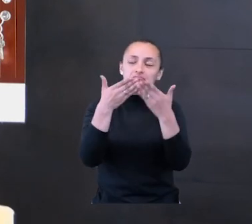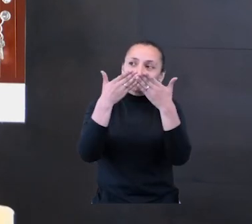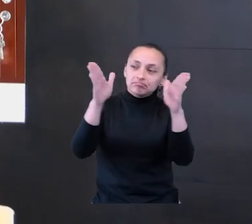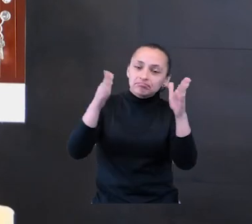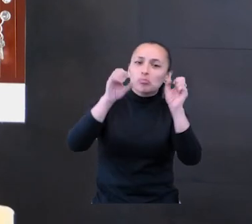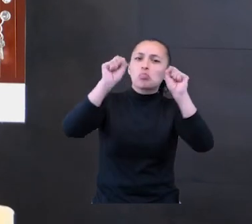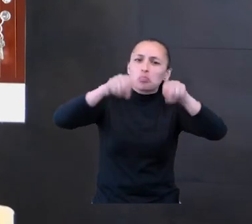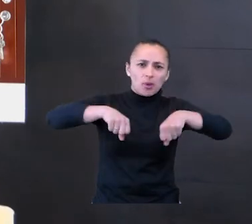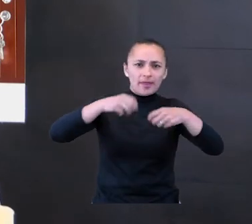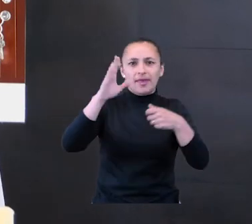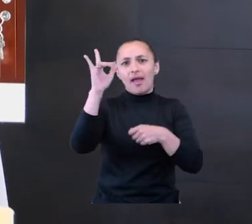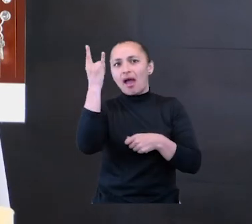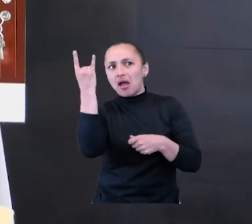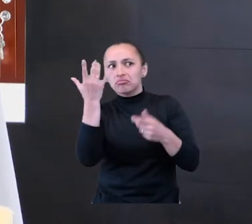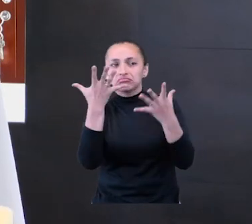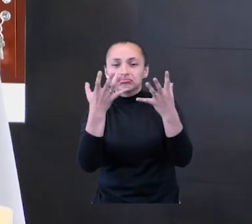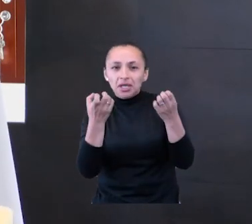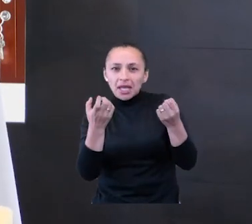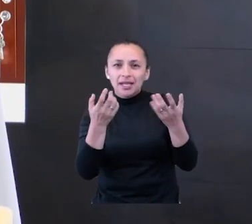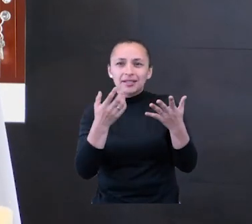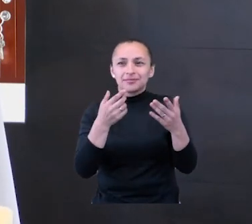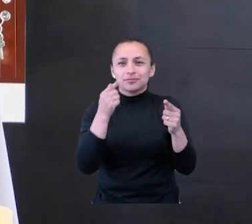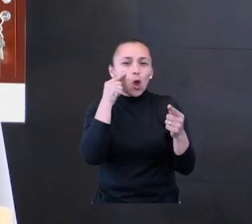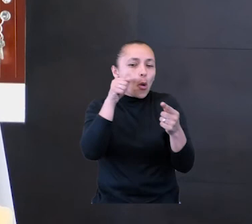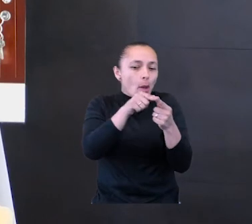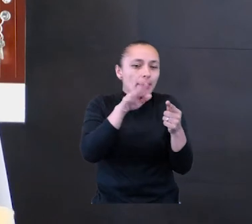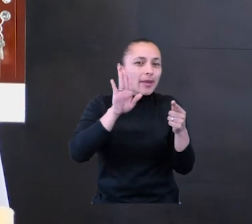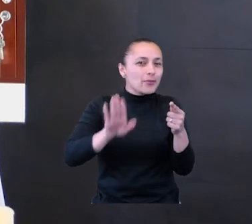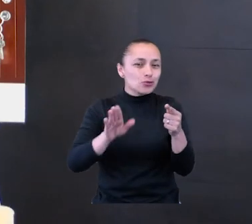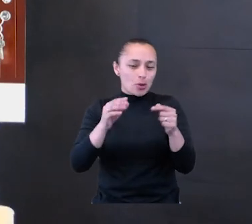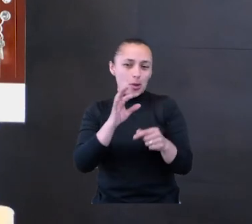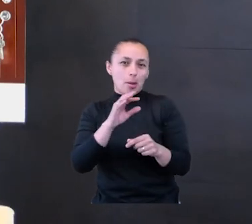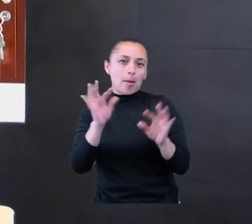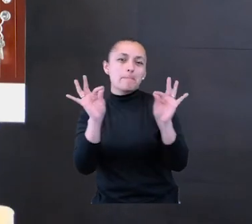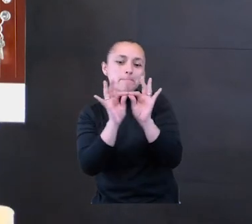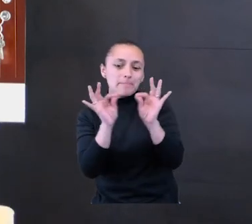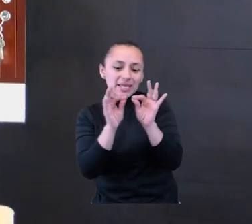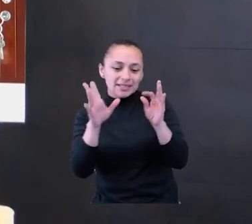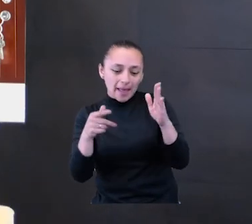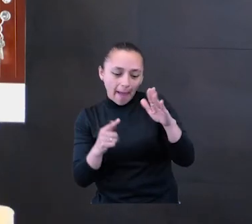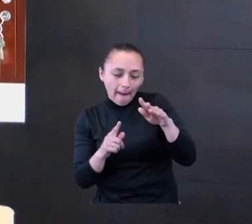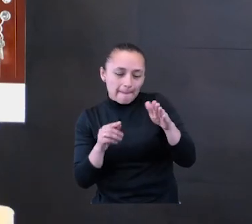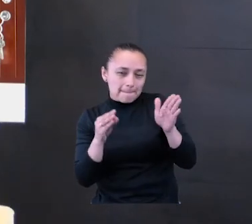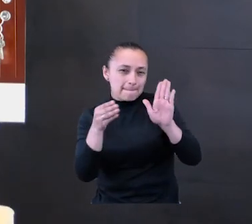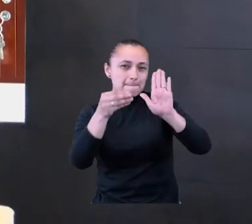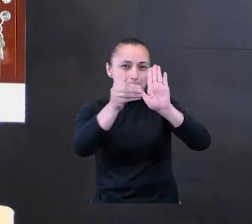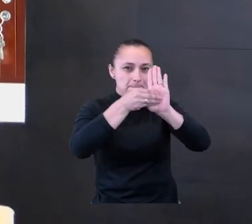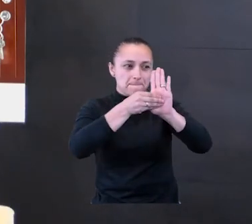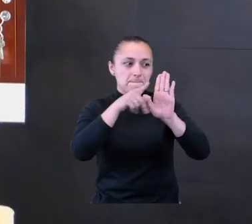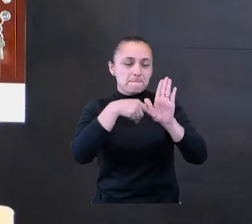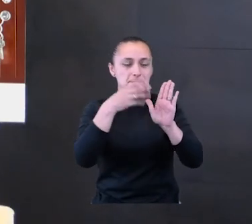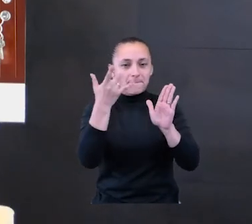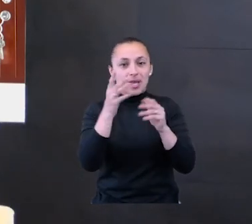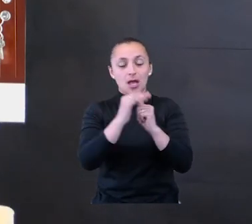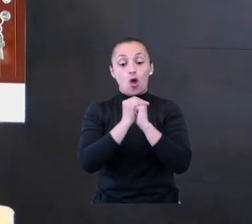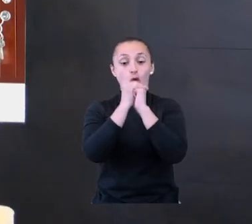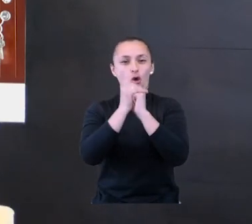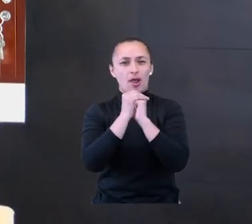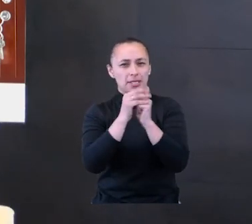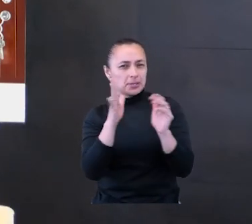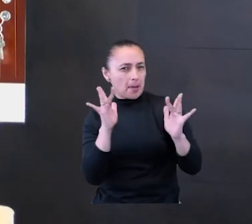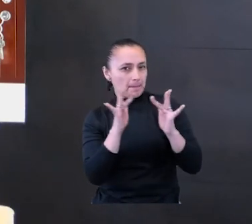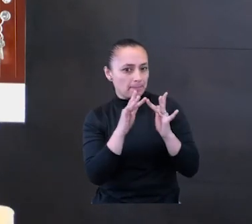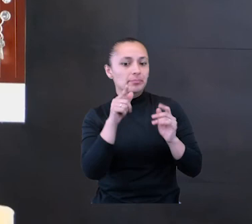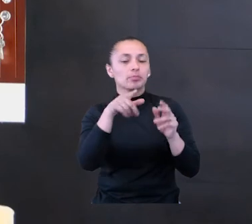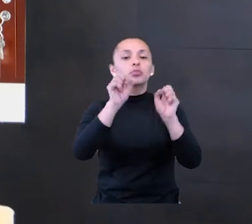para cualquier intención que ustedes quieran y enviar para orar por ustedes en